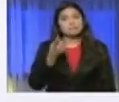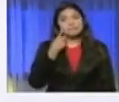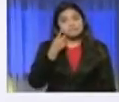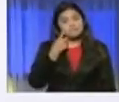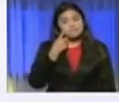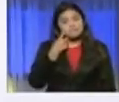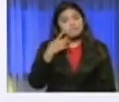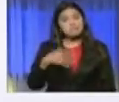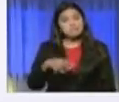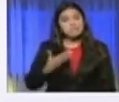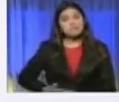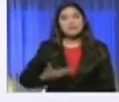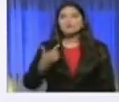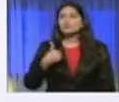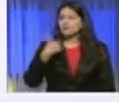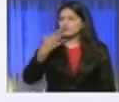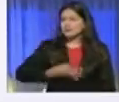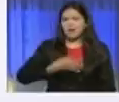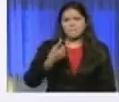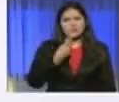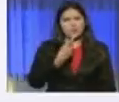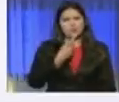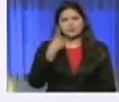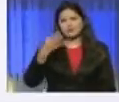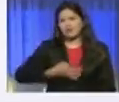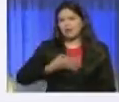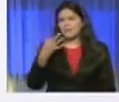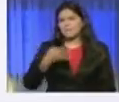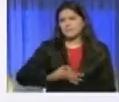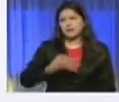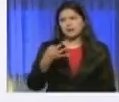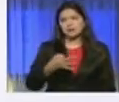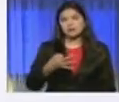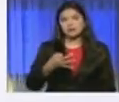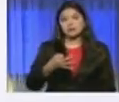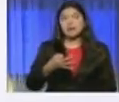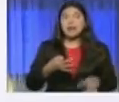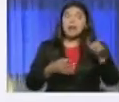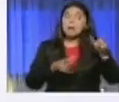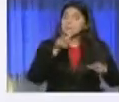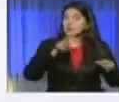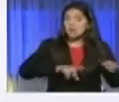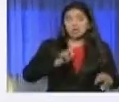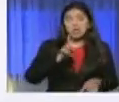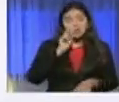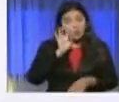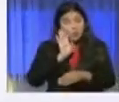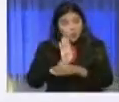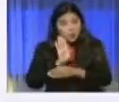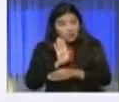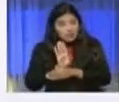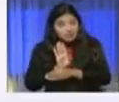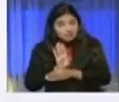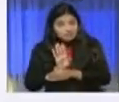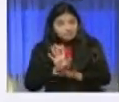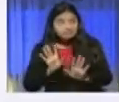valorar lo que tenemos. Yo siempre lo digo. El que no cuida lo que tiene,